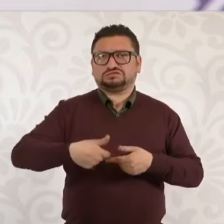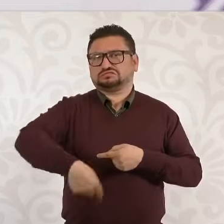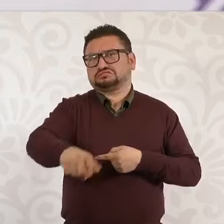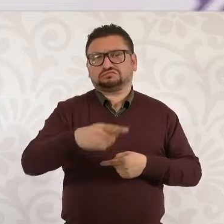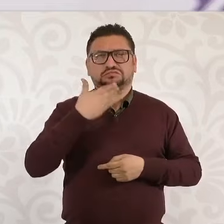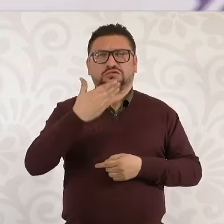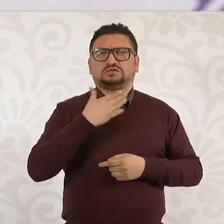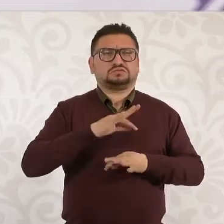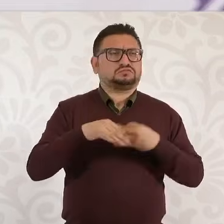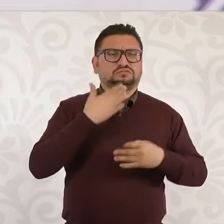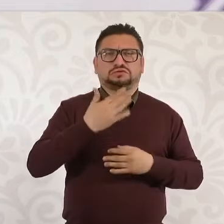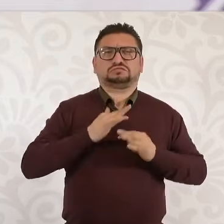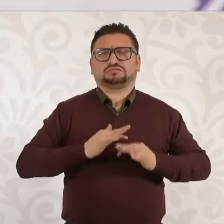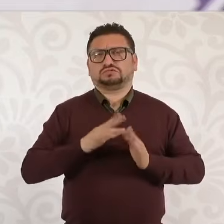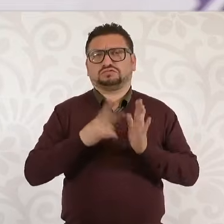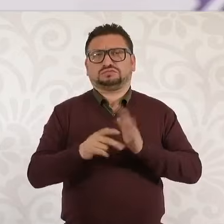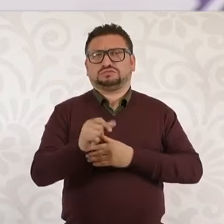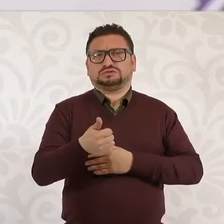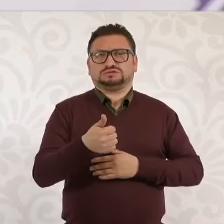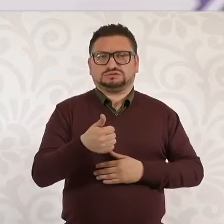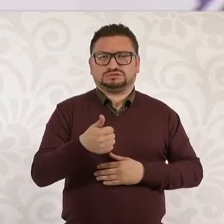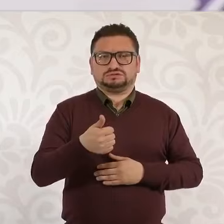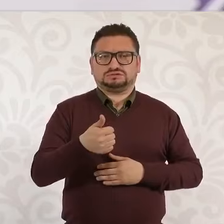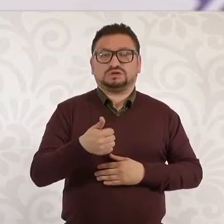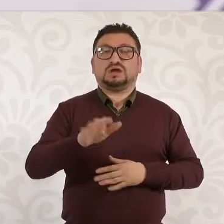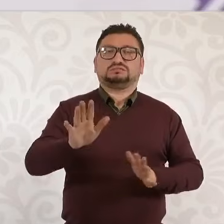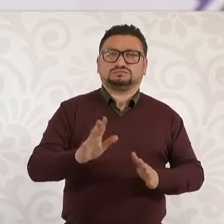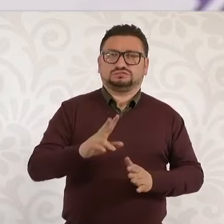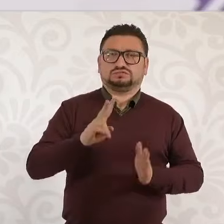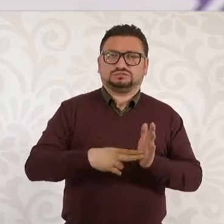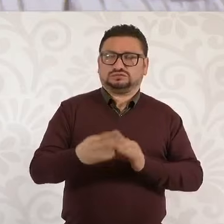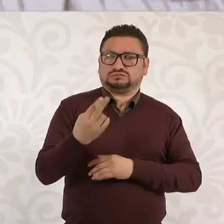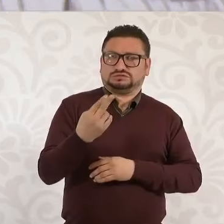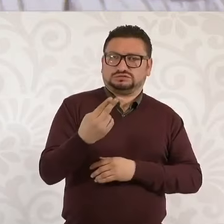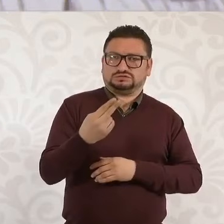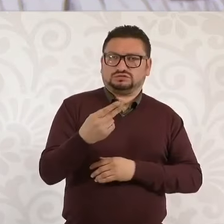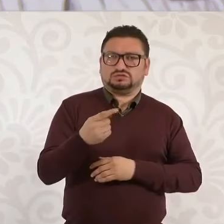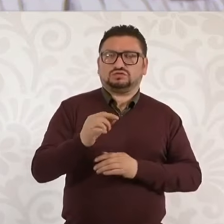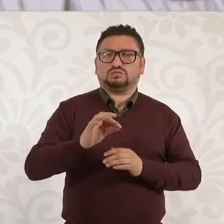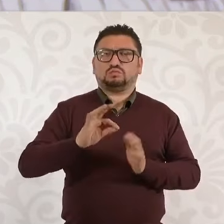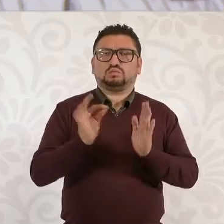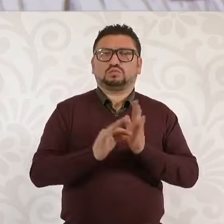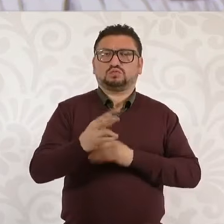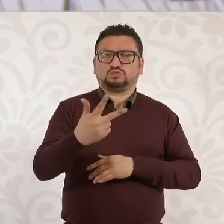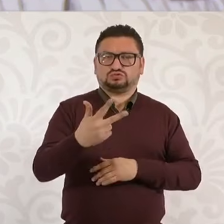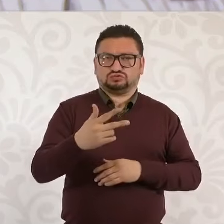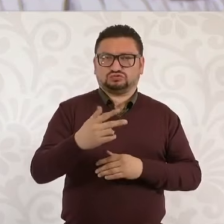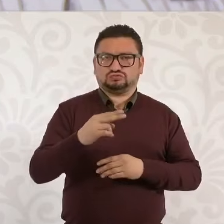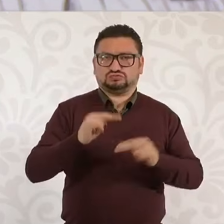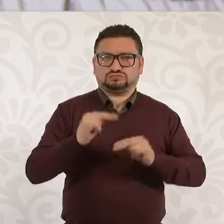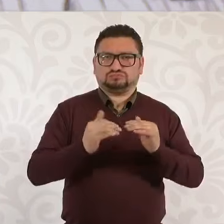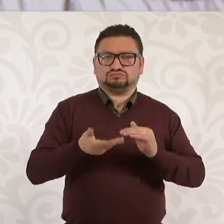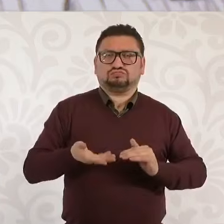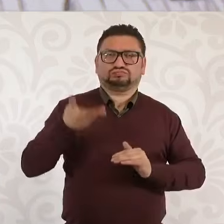todos coinciden en que 2026, por cierto, 2025 cerró en 0.8 de crecimiento, porque